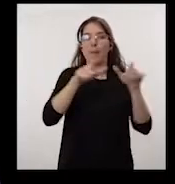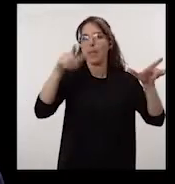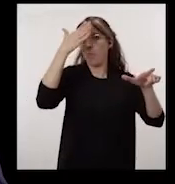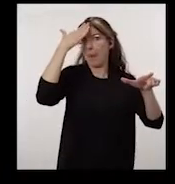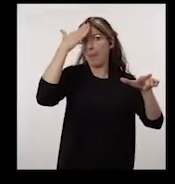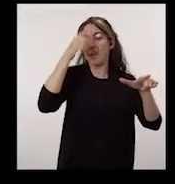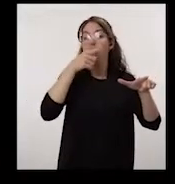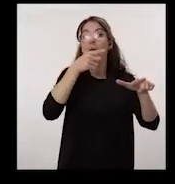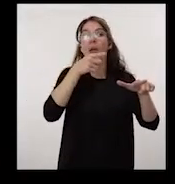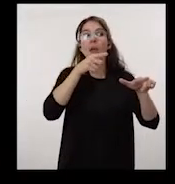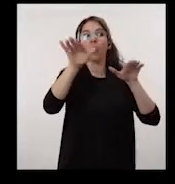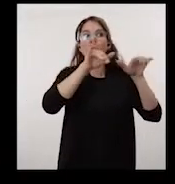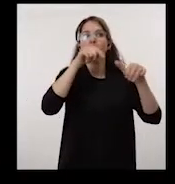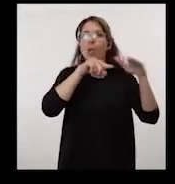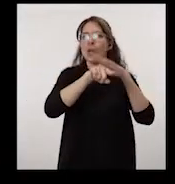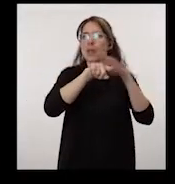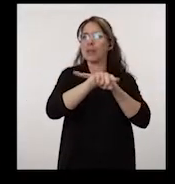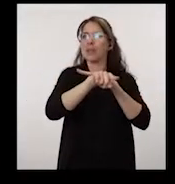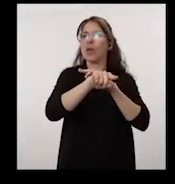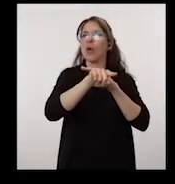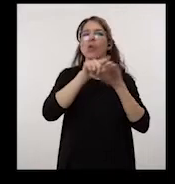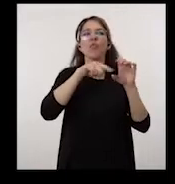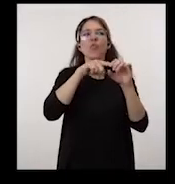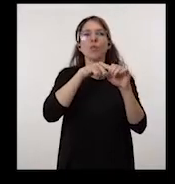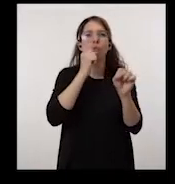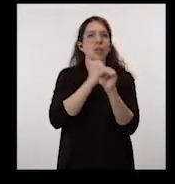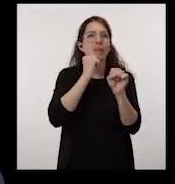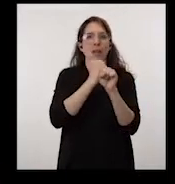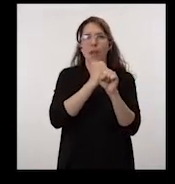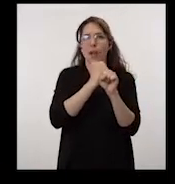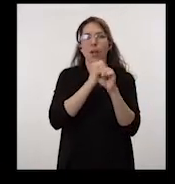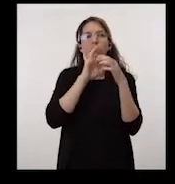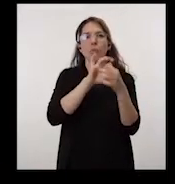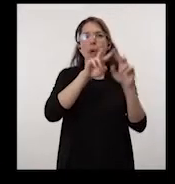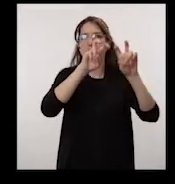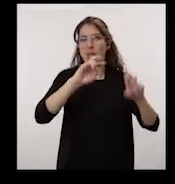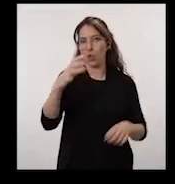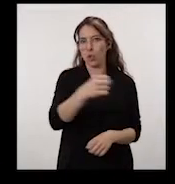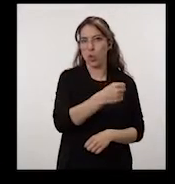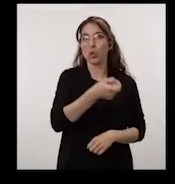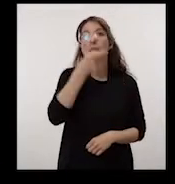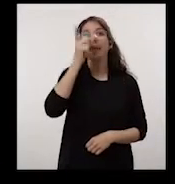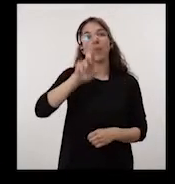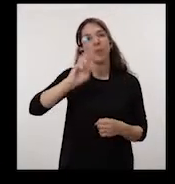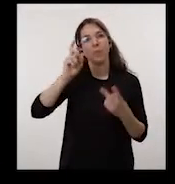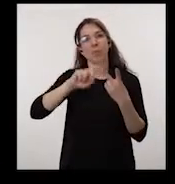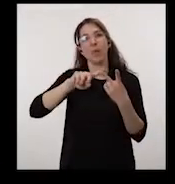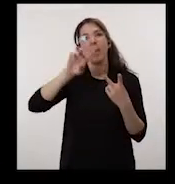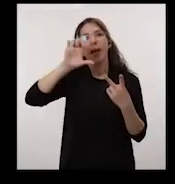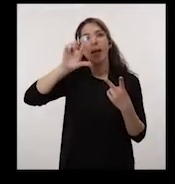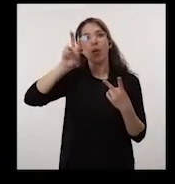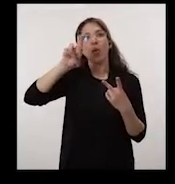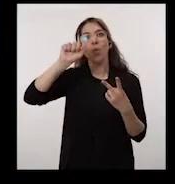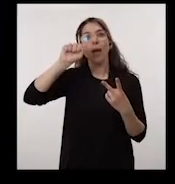cabecera donde se gestiona y se convocan todos los puestos de trabajo de investigación y también contamos